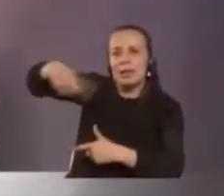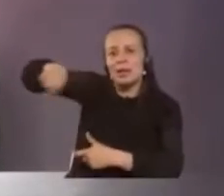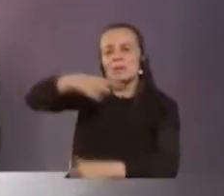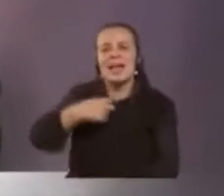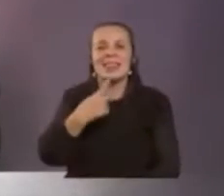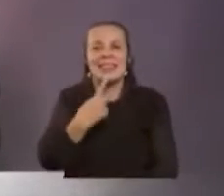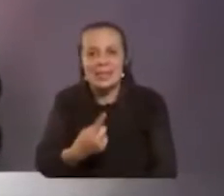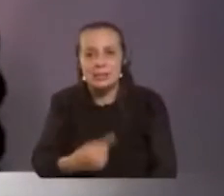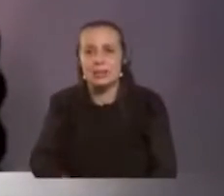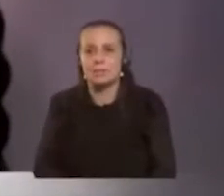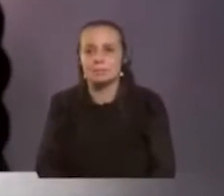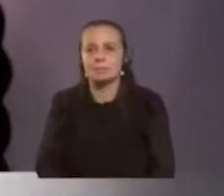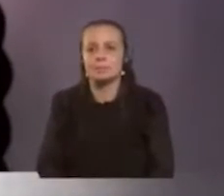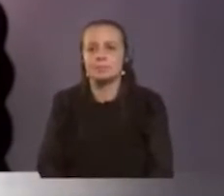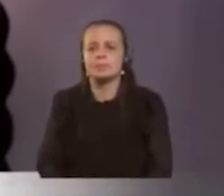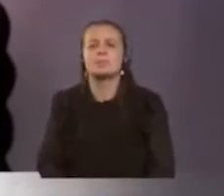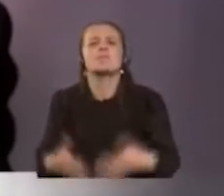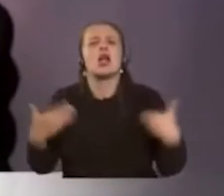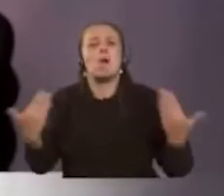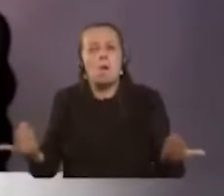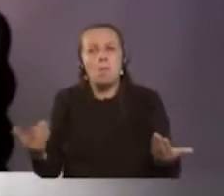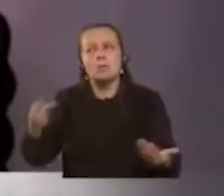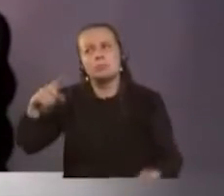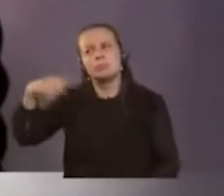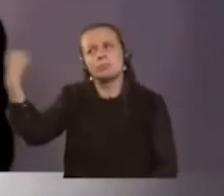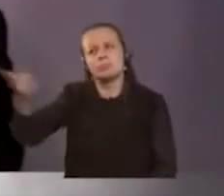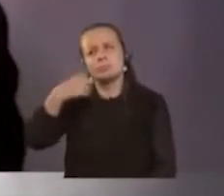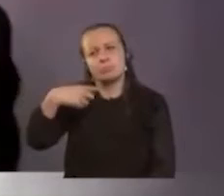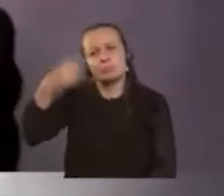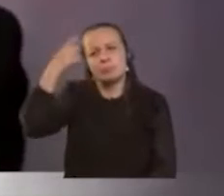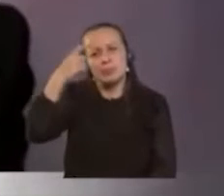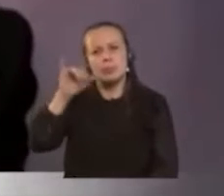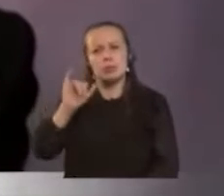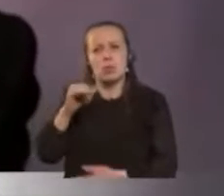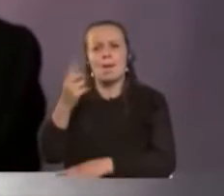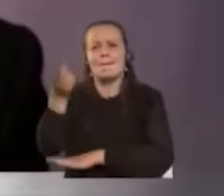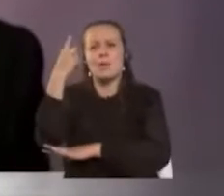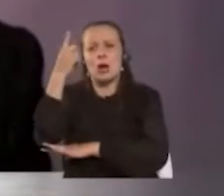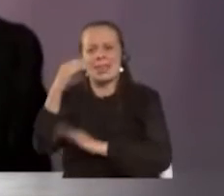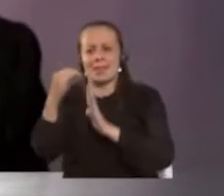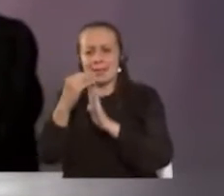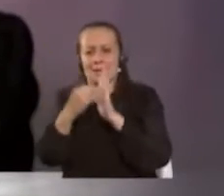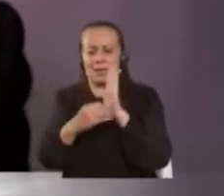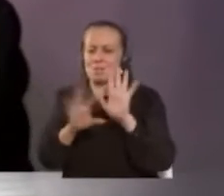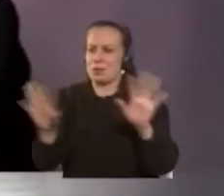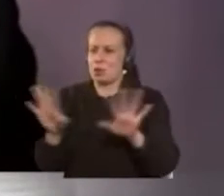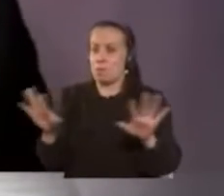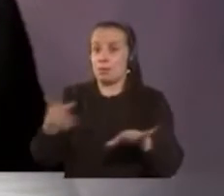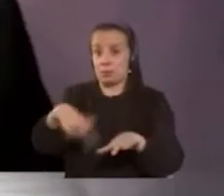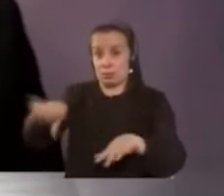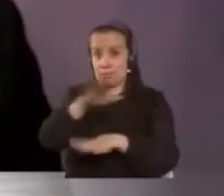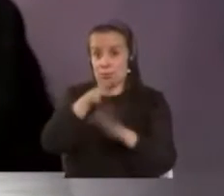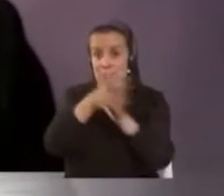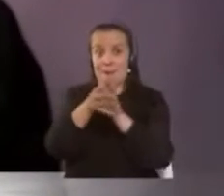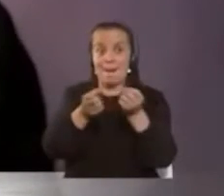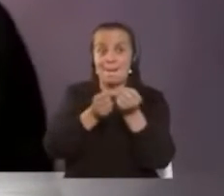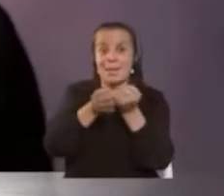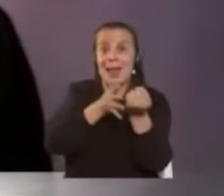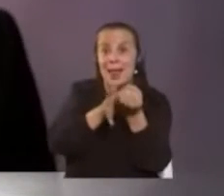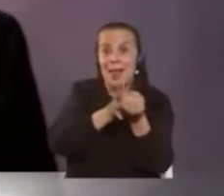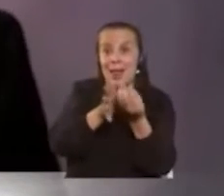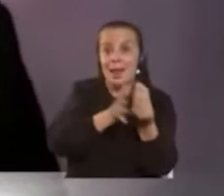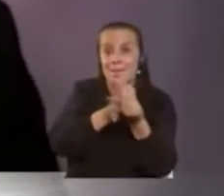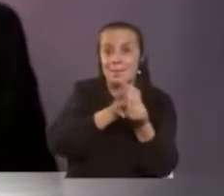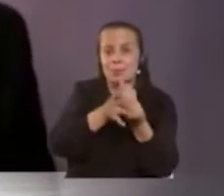historia es que no hubo una conmoción política en Colombia. Los medios de comunicación registraron eso marginalmente, no